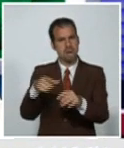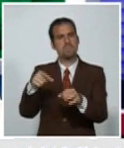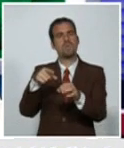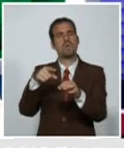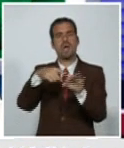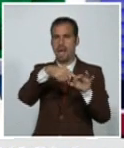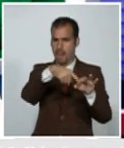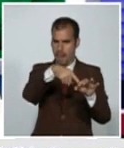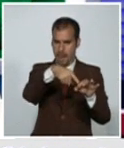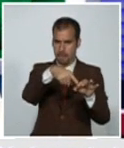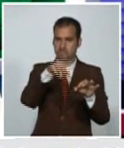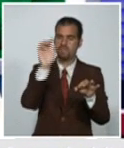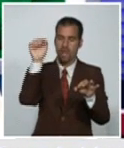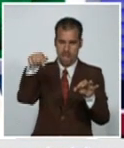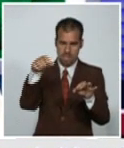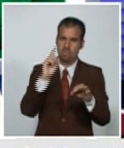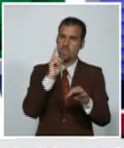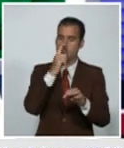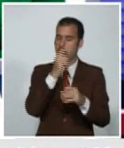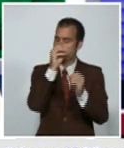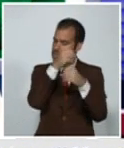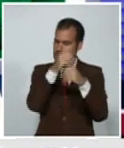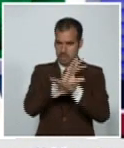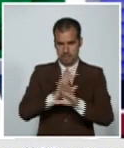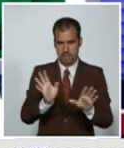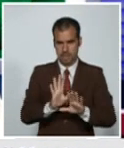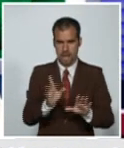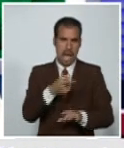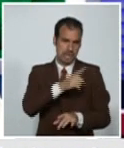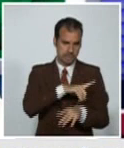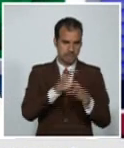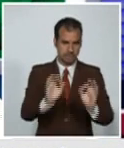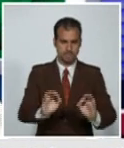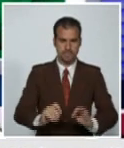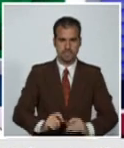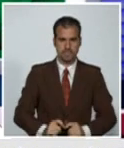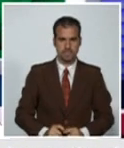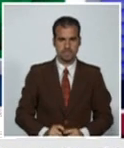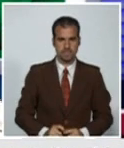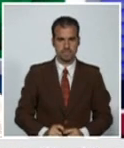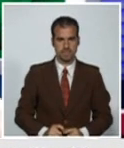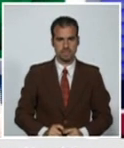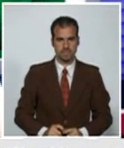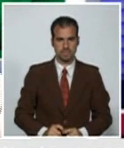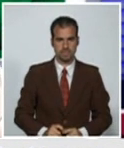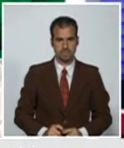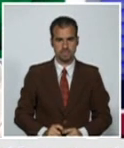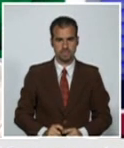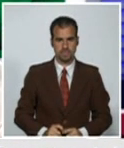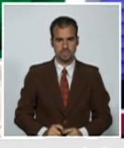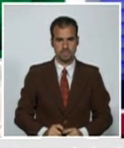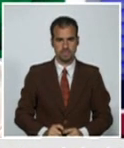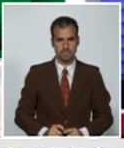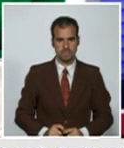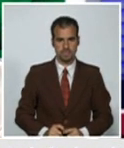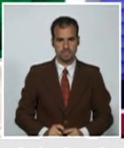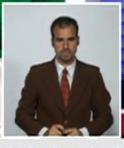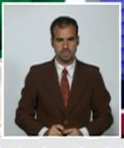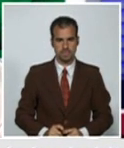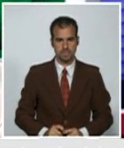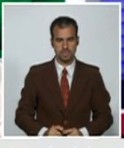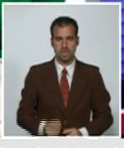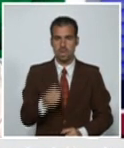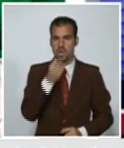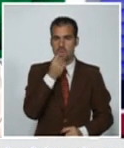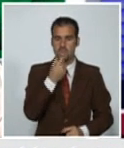de la Juventud, se procesaron muestras en el día de ayer y es lo que permite hacer el diagnóstico de las